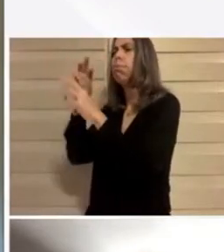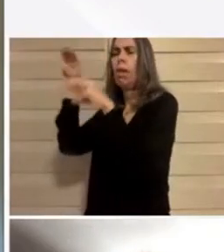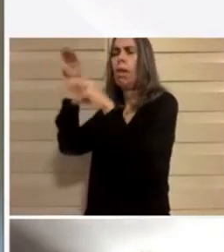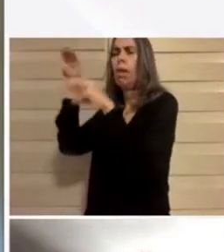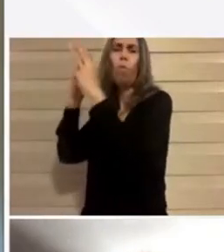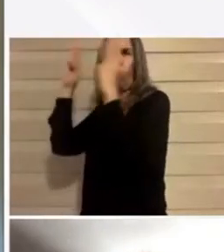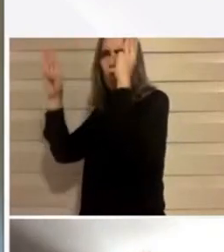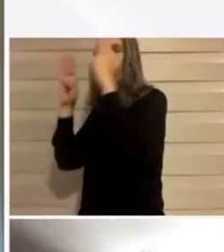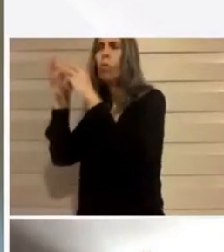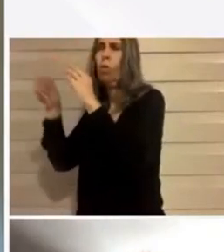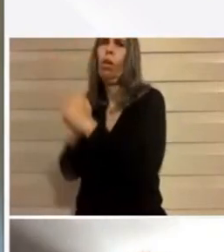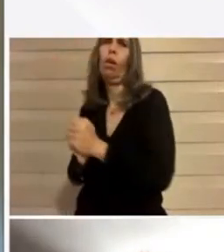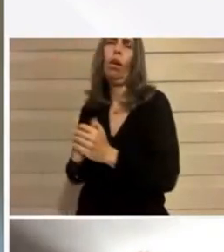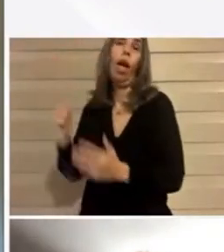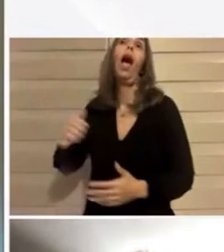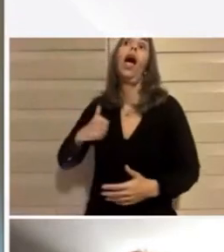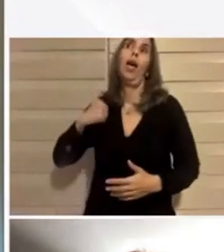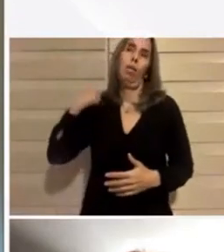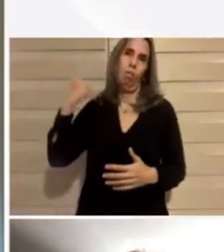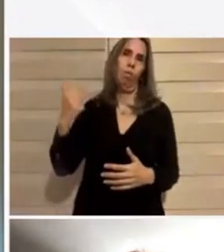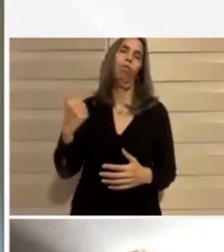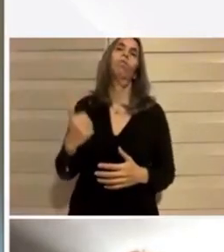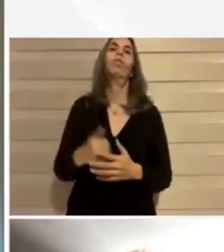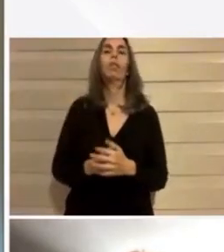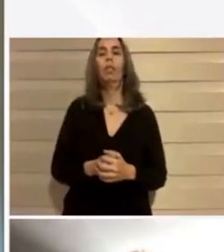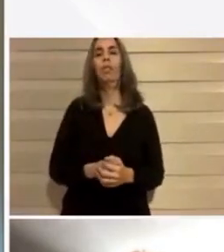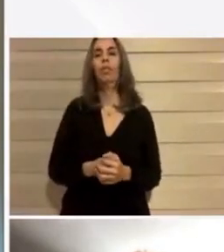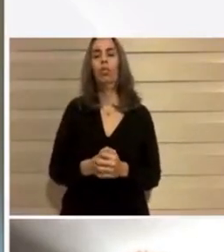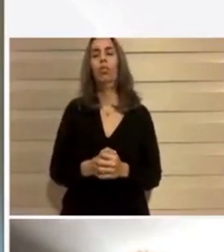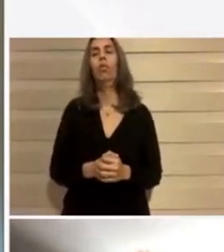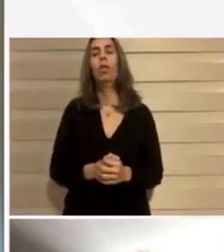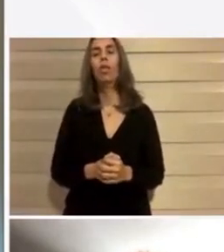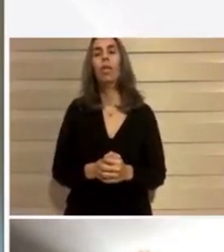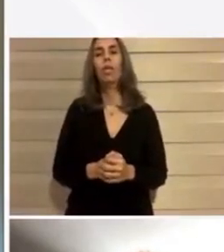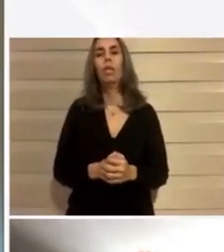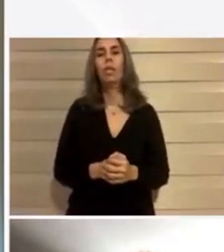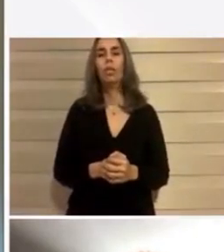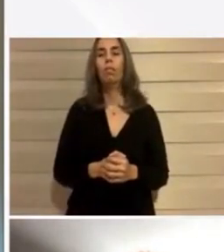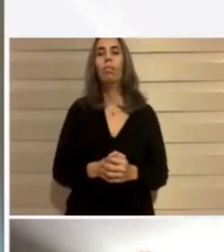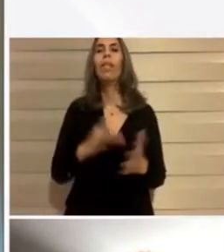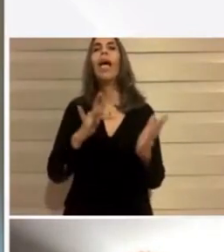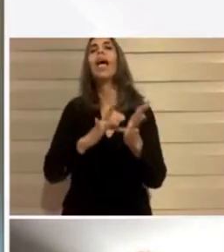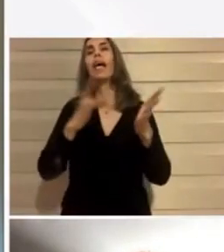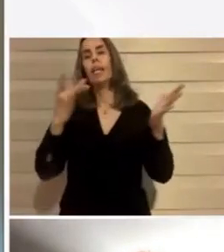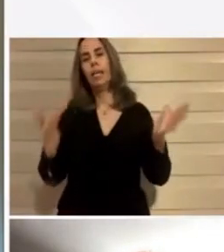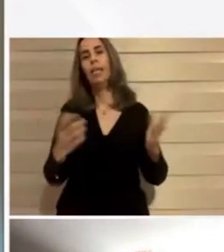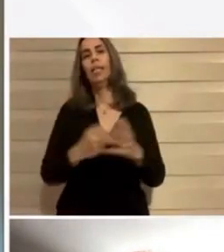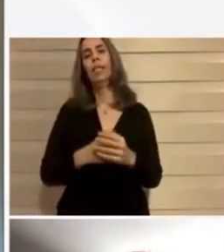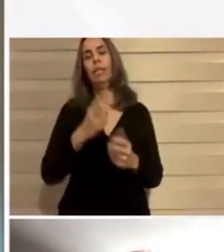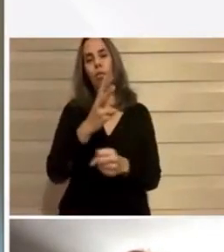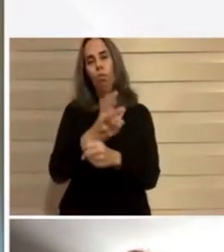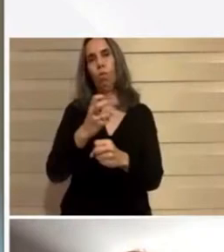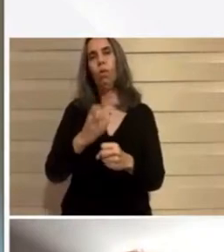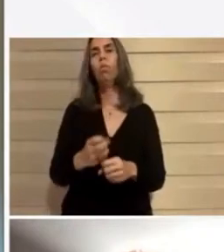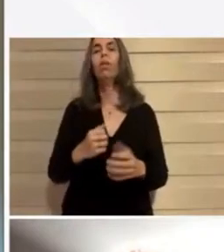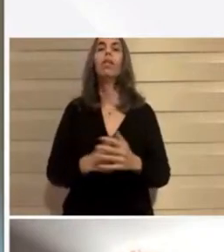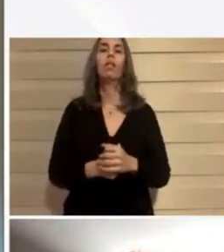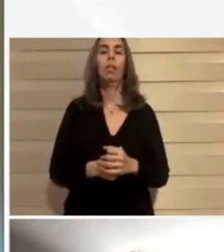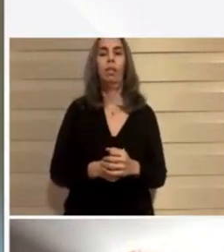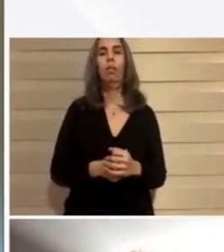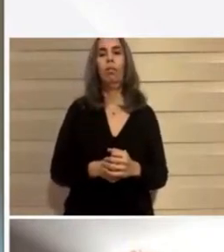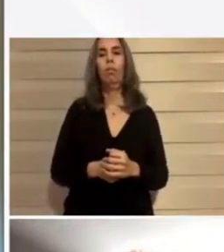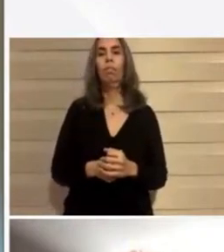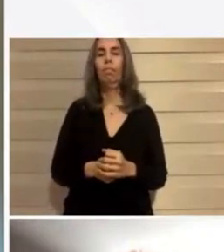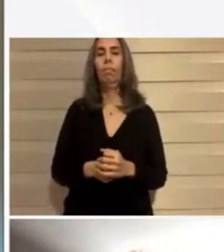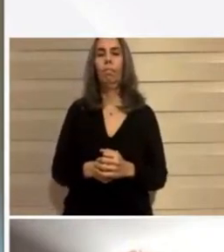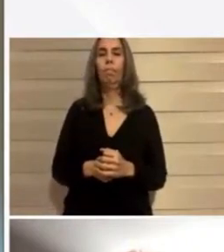Aprovecho la oportunidad para agradecer la invitación a este valioso foro, Nosotras, Innovación e Inclusión, por una agenda